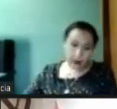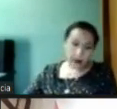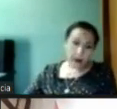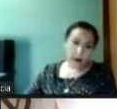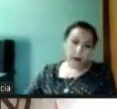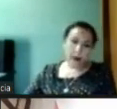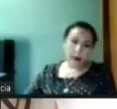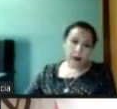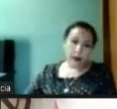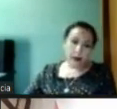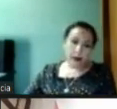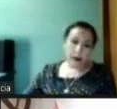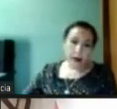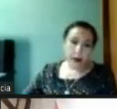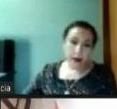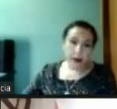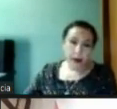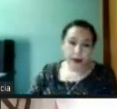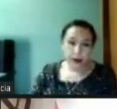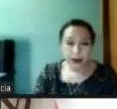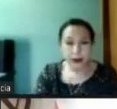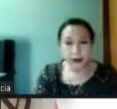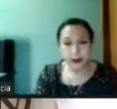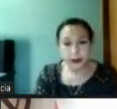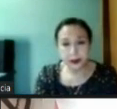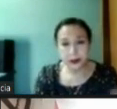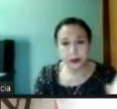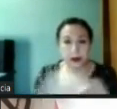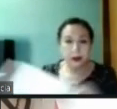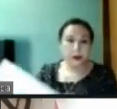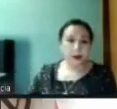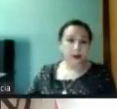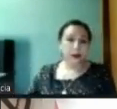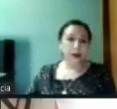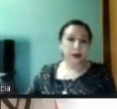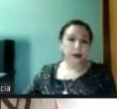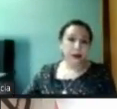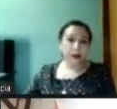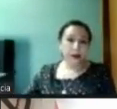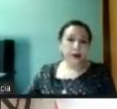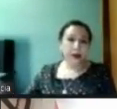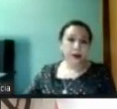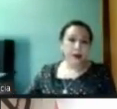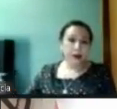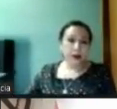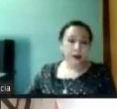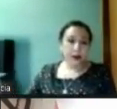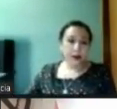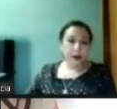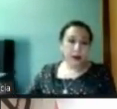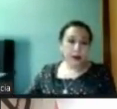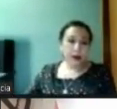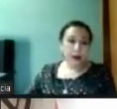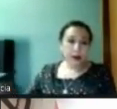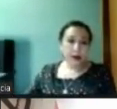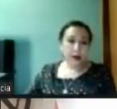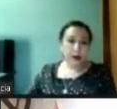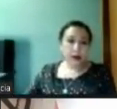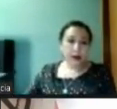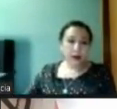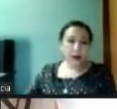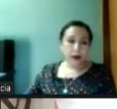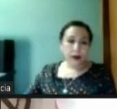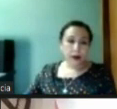Monterrey, Puebla, San Luis Potosí, Escobedo, San Pedro Garza, Santa Catarina, San Nicolás y